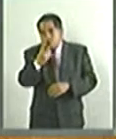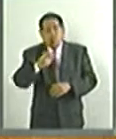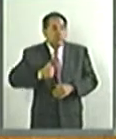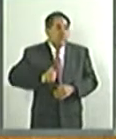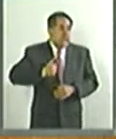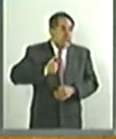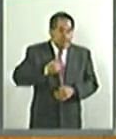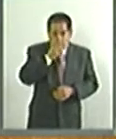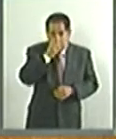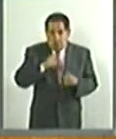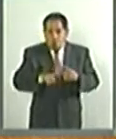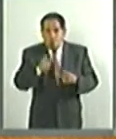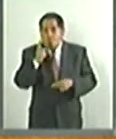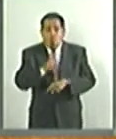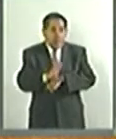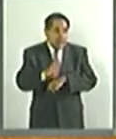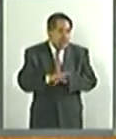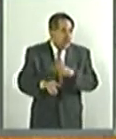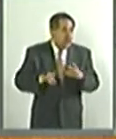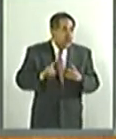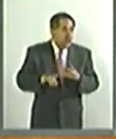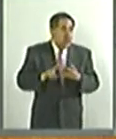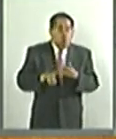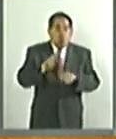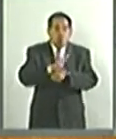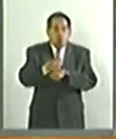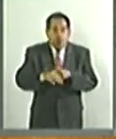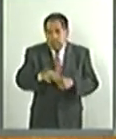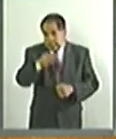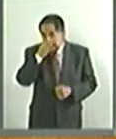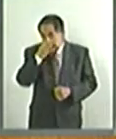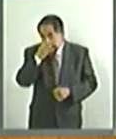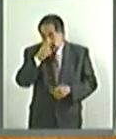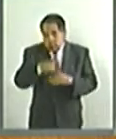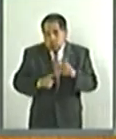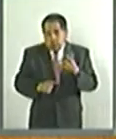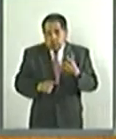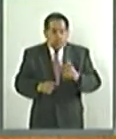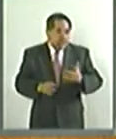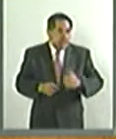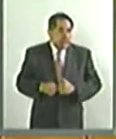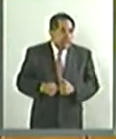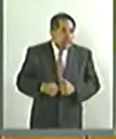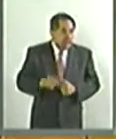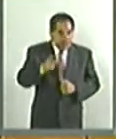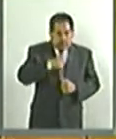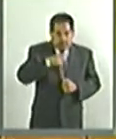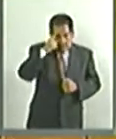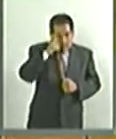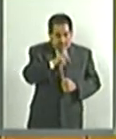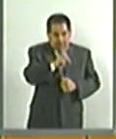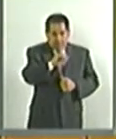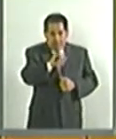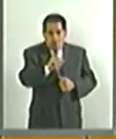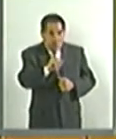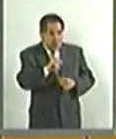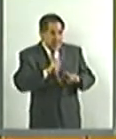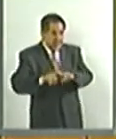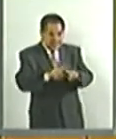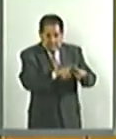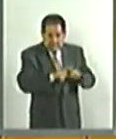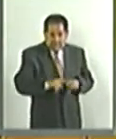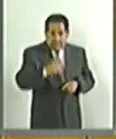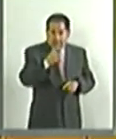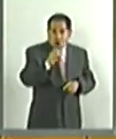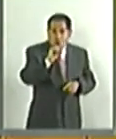Canadá, 1 en Brasil y 1 más en Uruguay. Pero si de biodiversidad y de geodiversidad